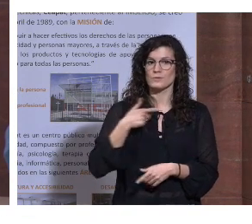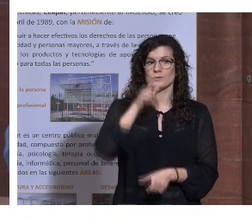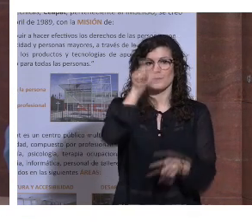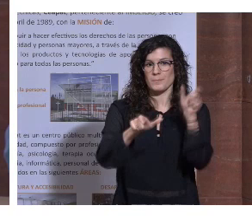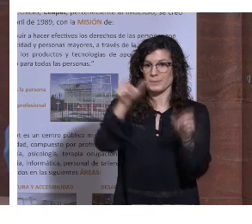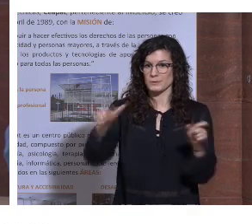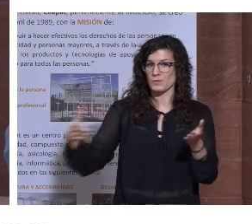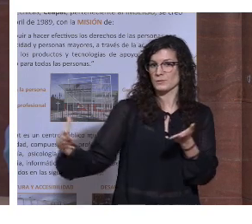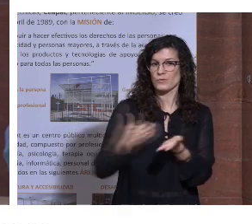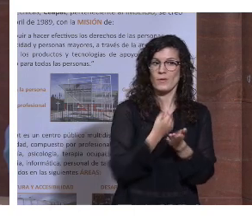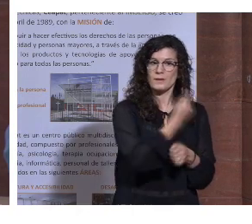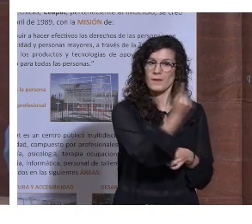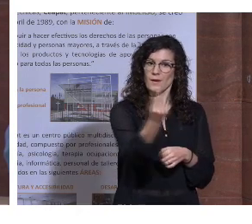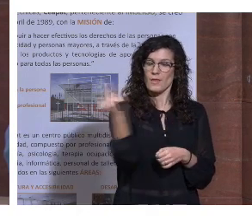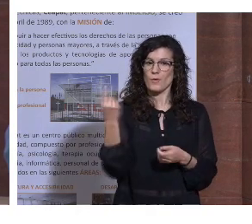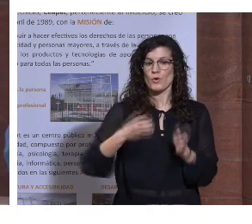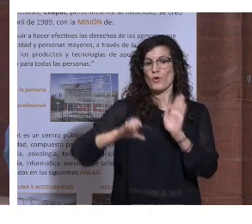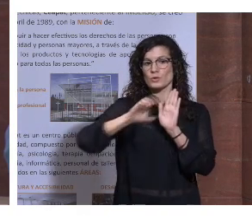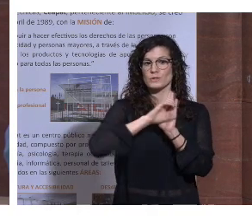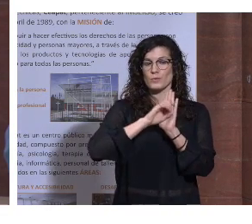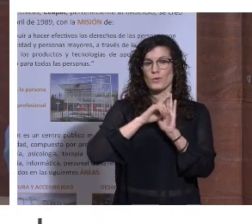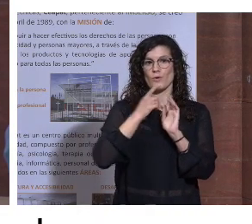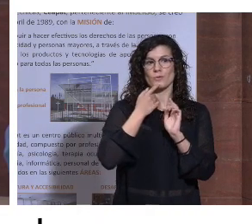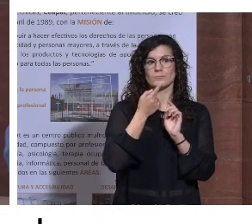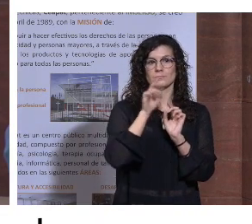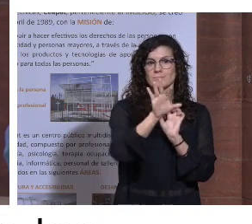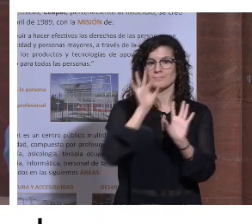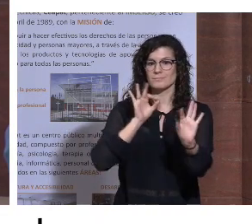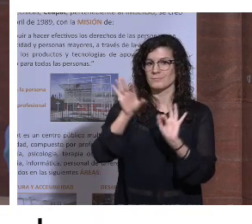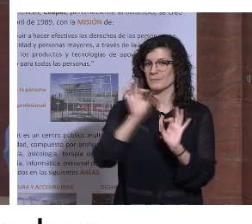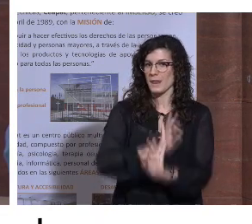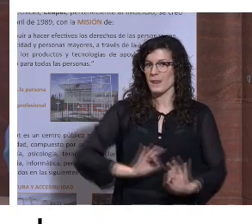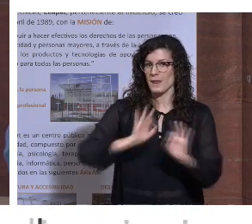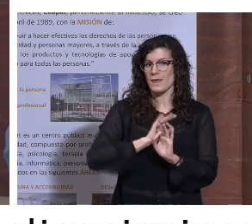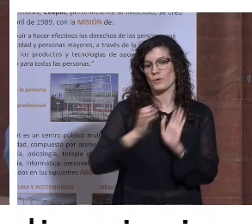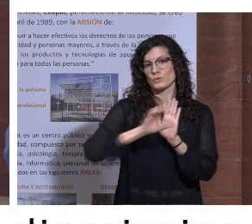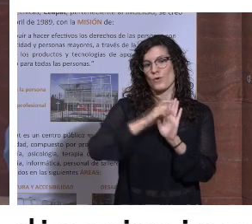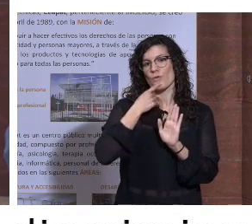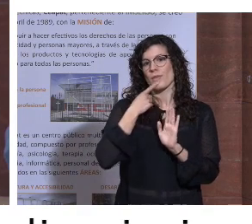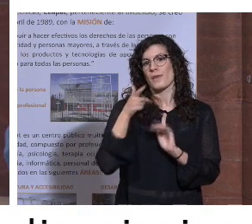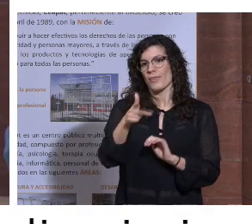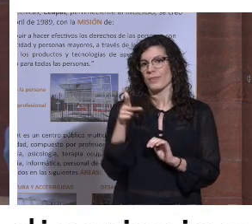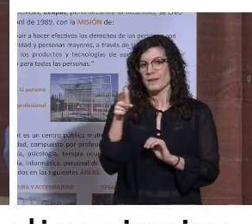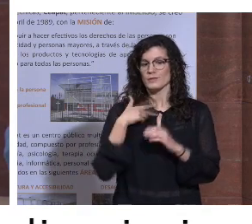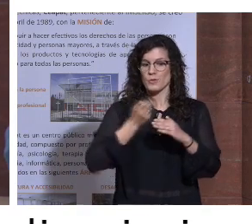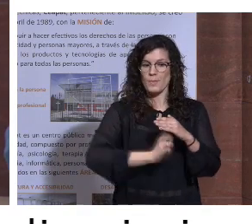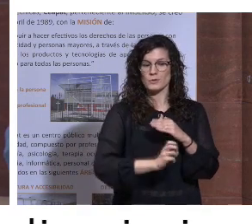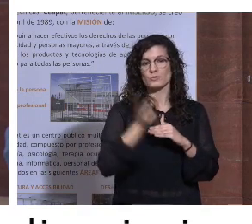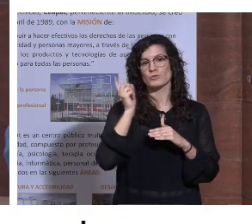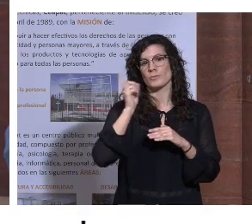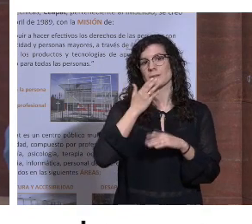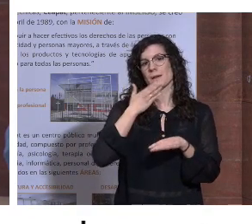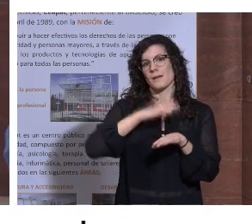una de las personas que la Constitución no discrimina. No dice que el derecho a coger un metro es para las personas que